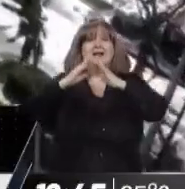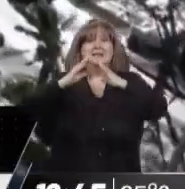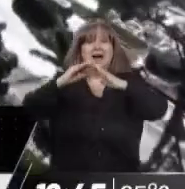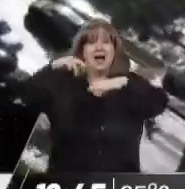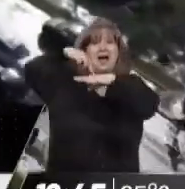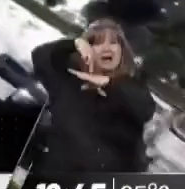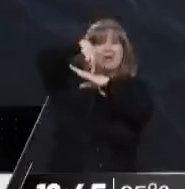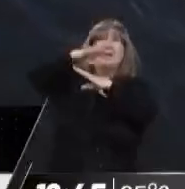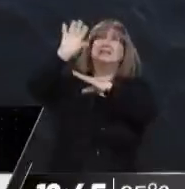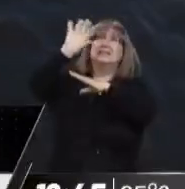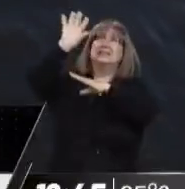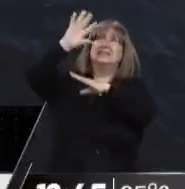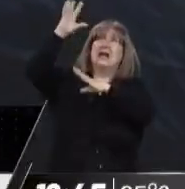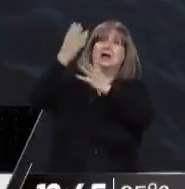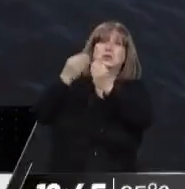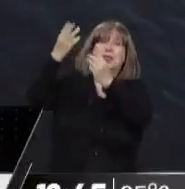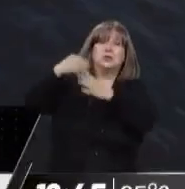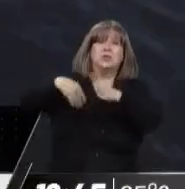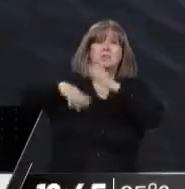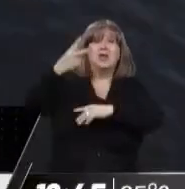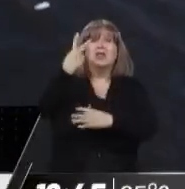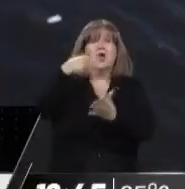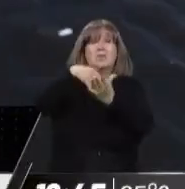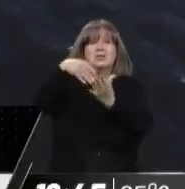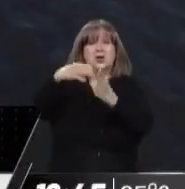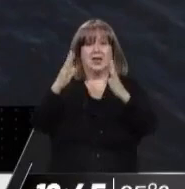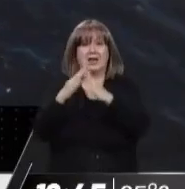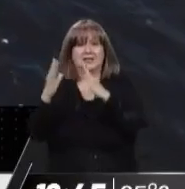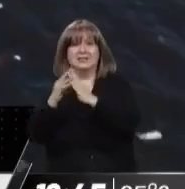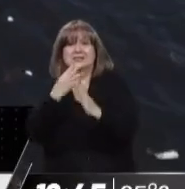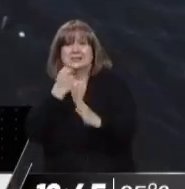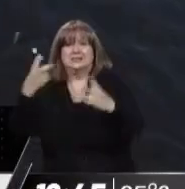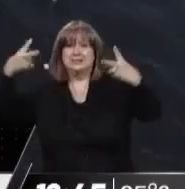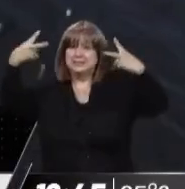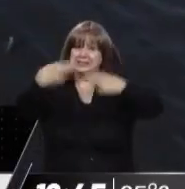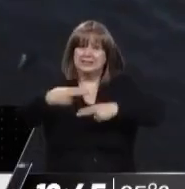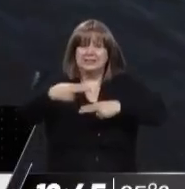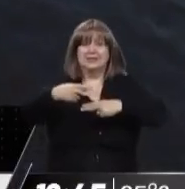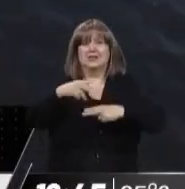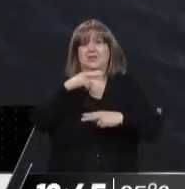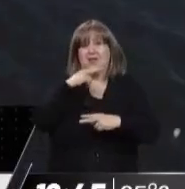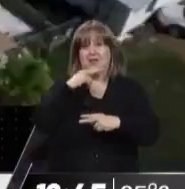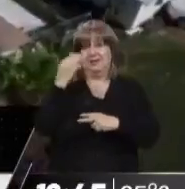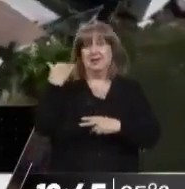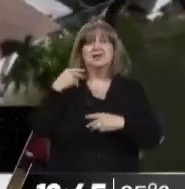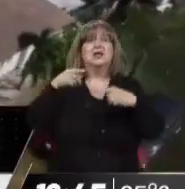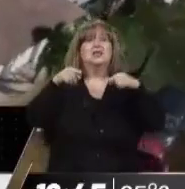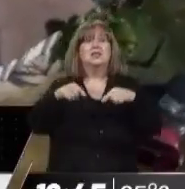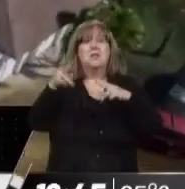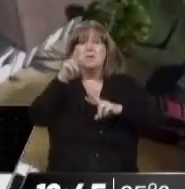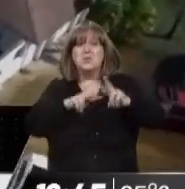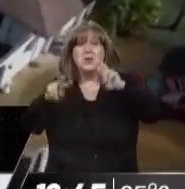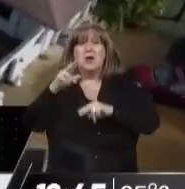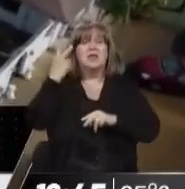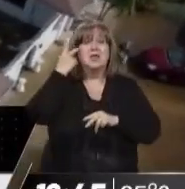viviendas inundadas. Más de 2 millones de hogares permanecían sin electricidad el viernes. También se reportó la búsqueda